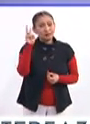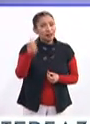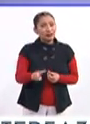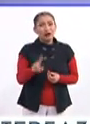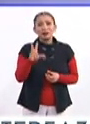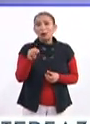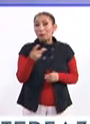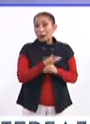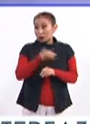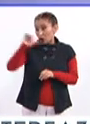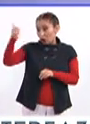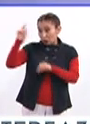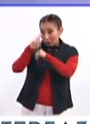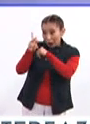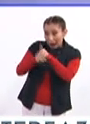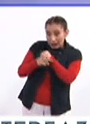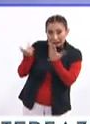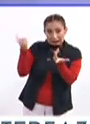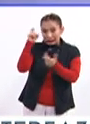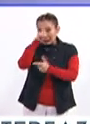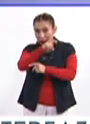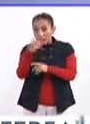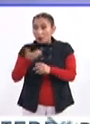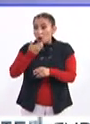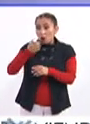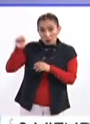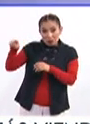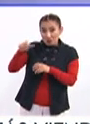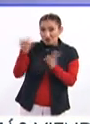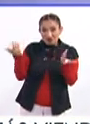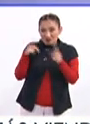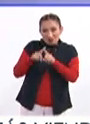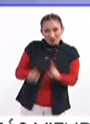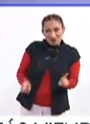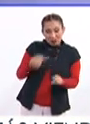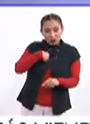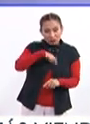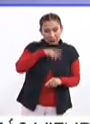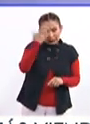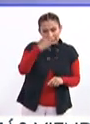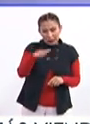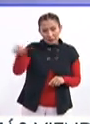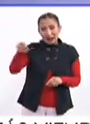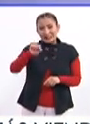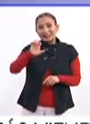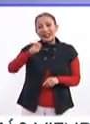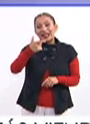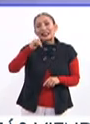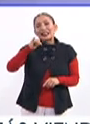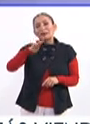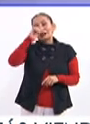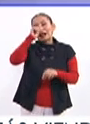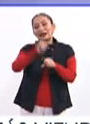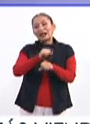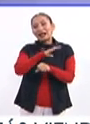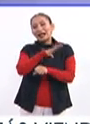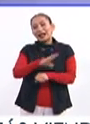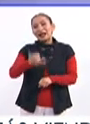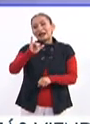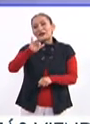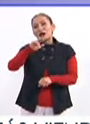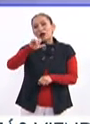créanmelo, no sucede en los países, no es lo común, no es lo común. Nosotros, ustedes saben que en la CEGIB, en la Secretaría General